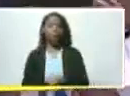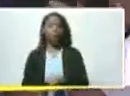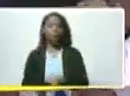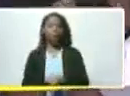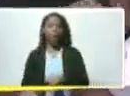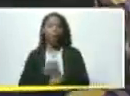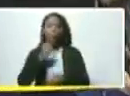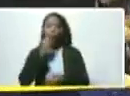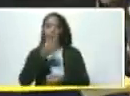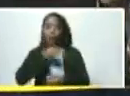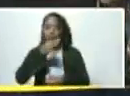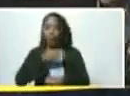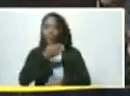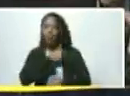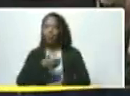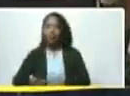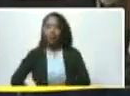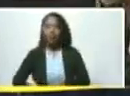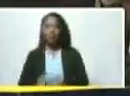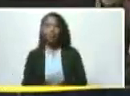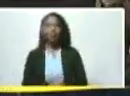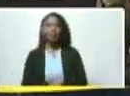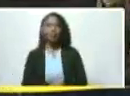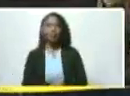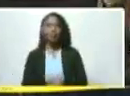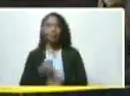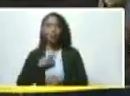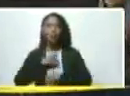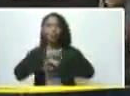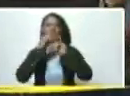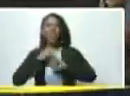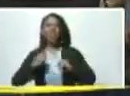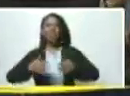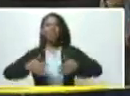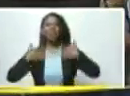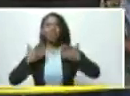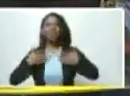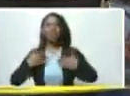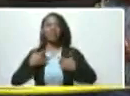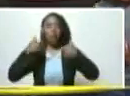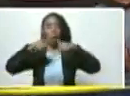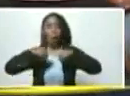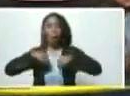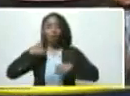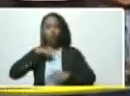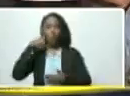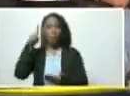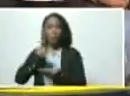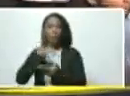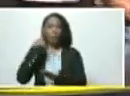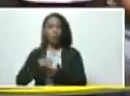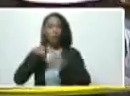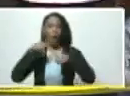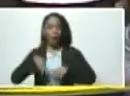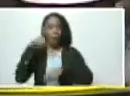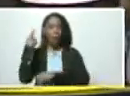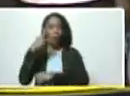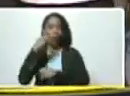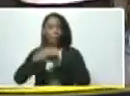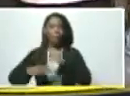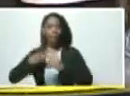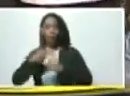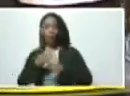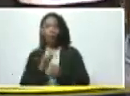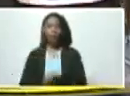Buenas tardes, presidente. Encantados y felices de ser hoy protagonista en esta parroquia La